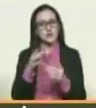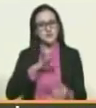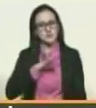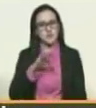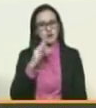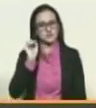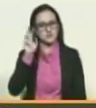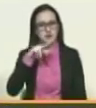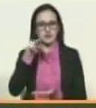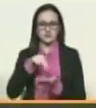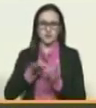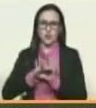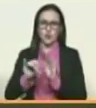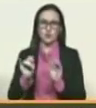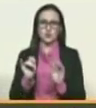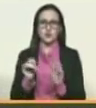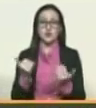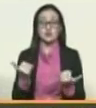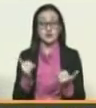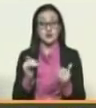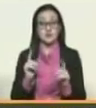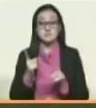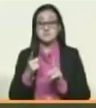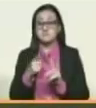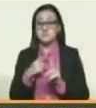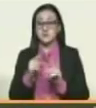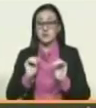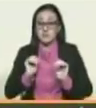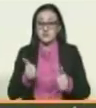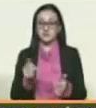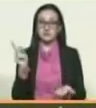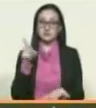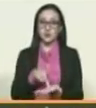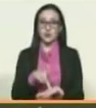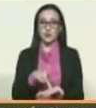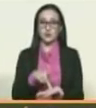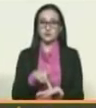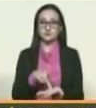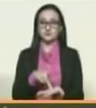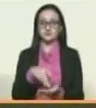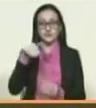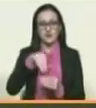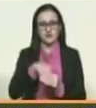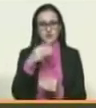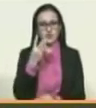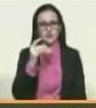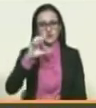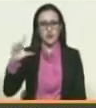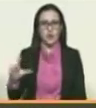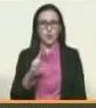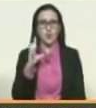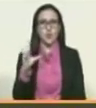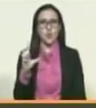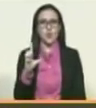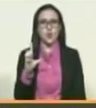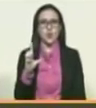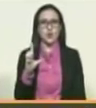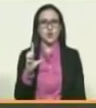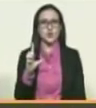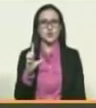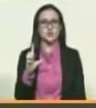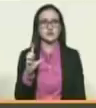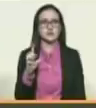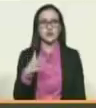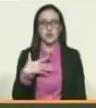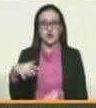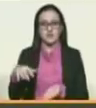Nacional Constituyente desde el primer momento que se instaló. Una elección el 30 de julio que impidió que se